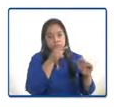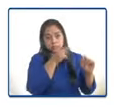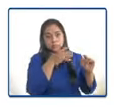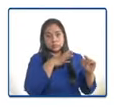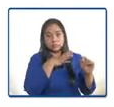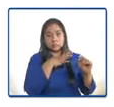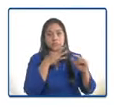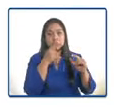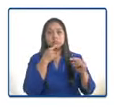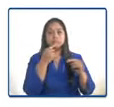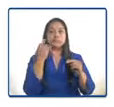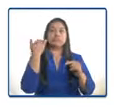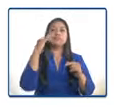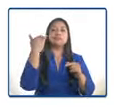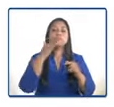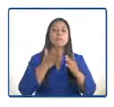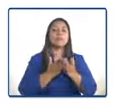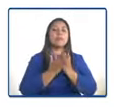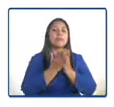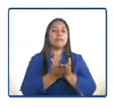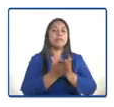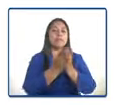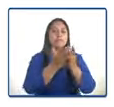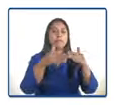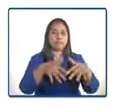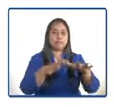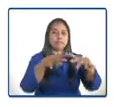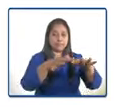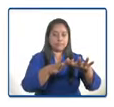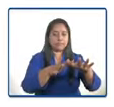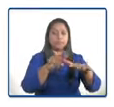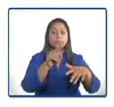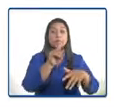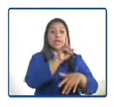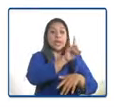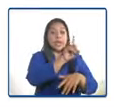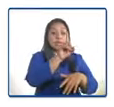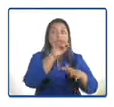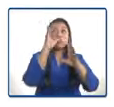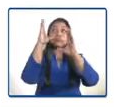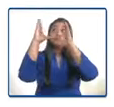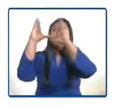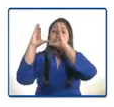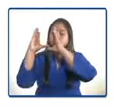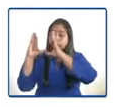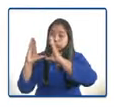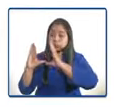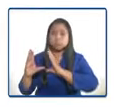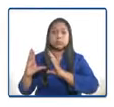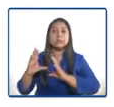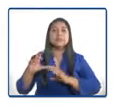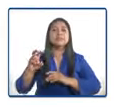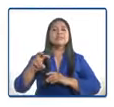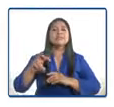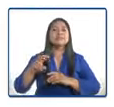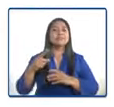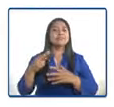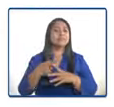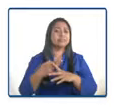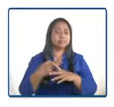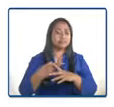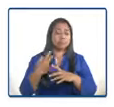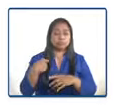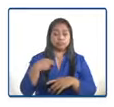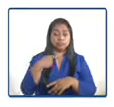nuestro comercio se lleva por la vía marítima. Cada contenedor representa un riesgo para nosotros si nosotros